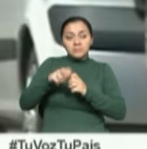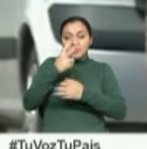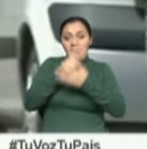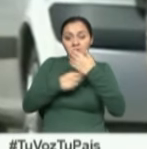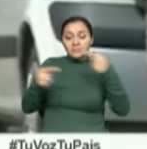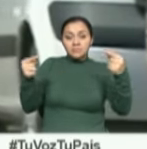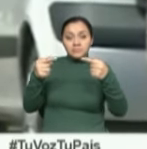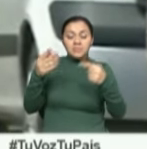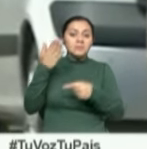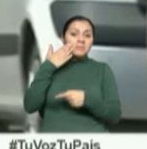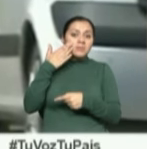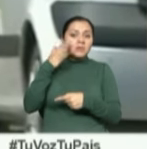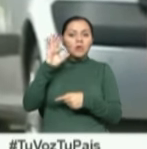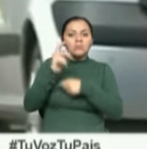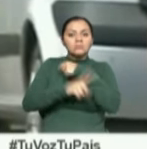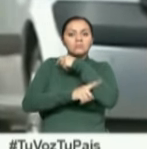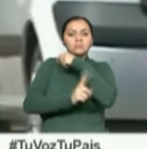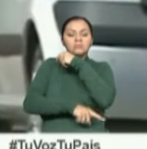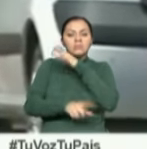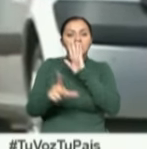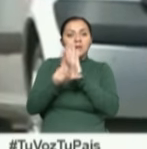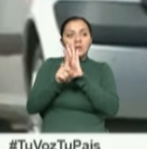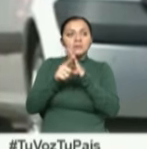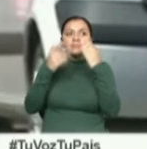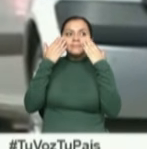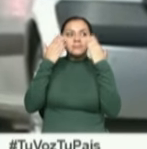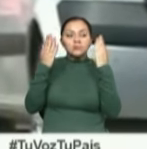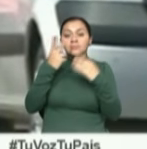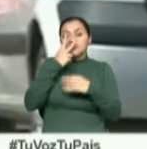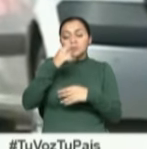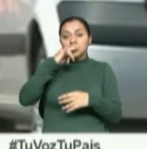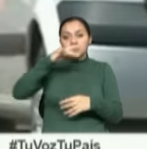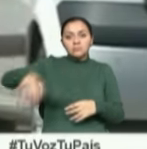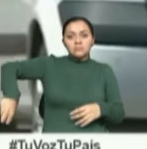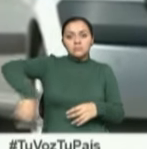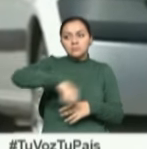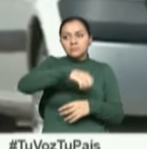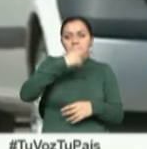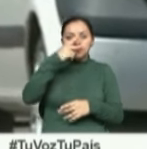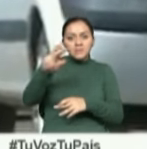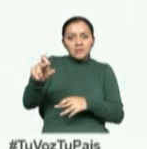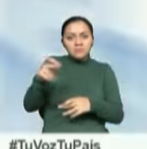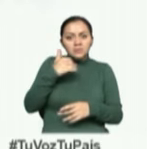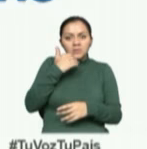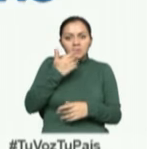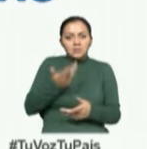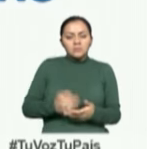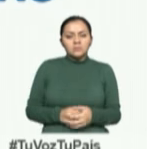con la madre, infringió una orden judicial al haber sacado a la niña del país sin permiso.